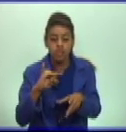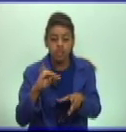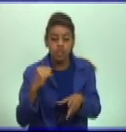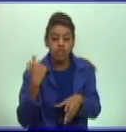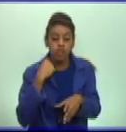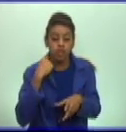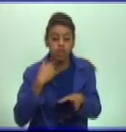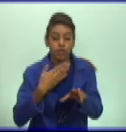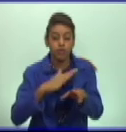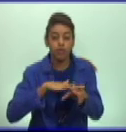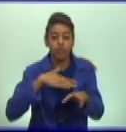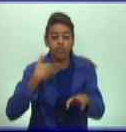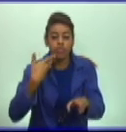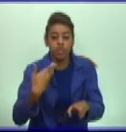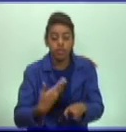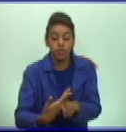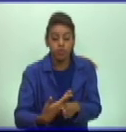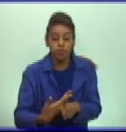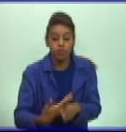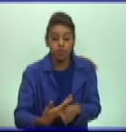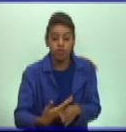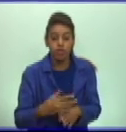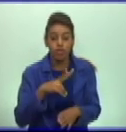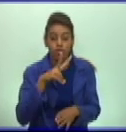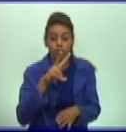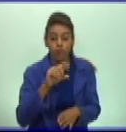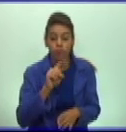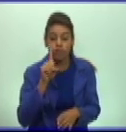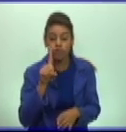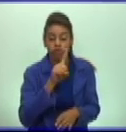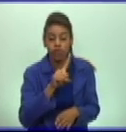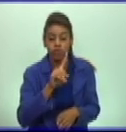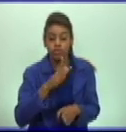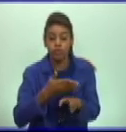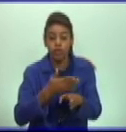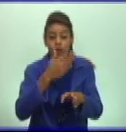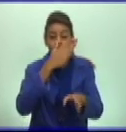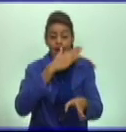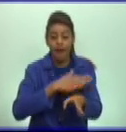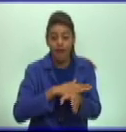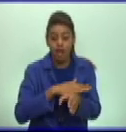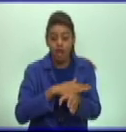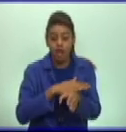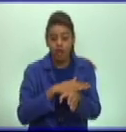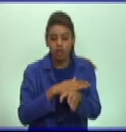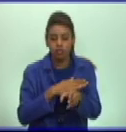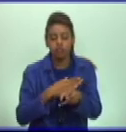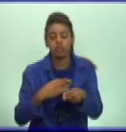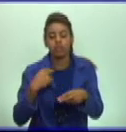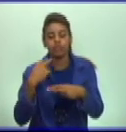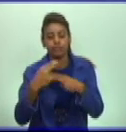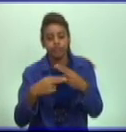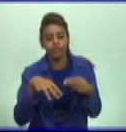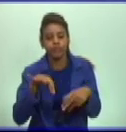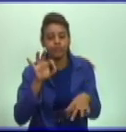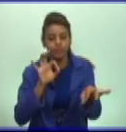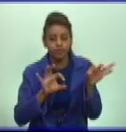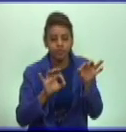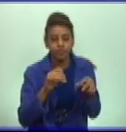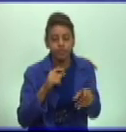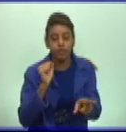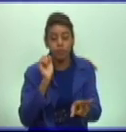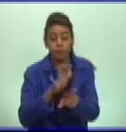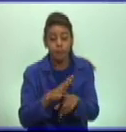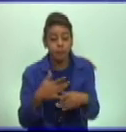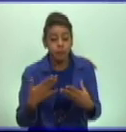el 2011. Pero este congreso estuvo antecedido por un amplio proceso democrático que se inicia en